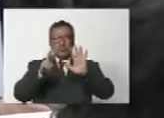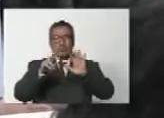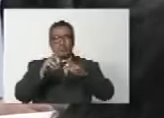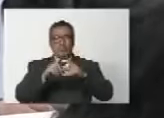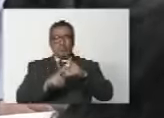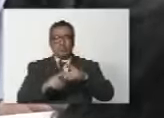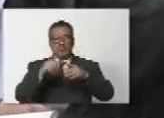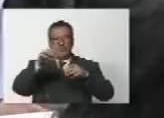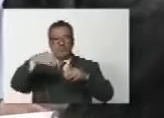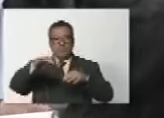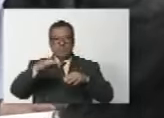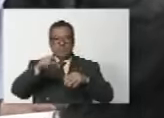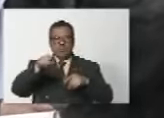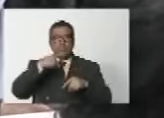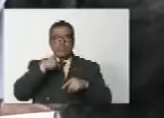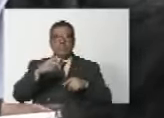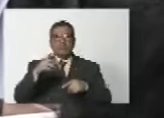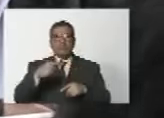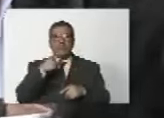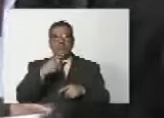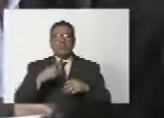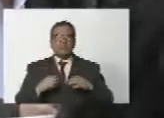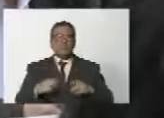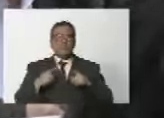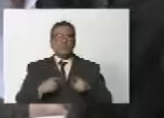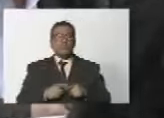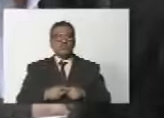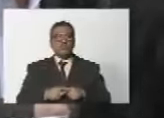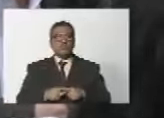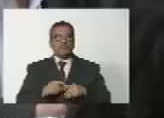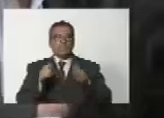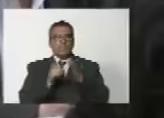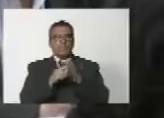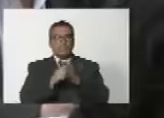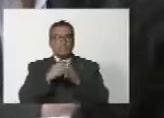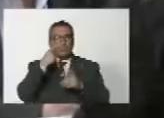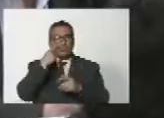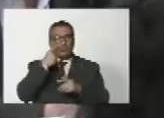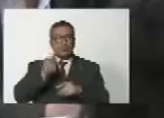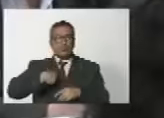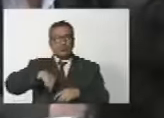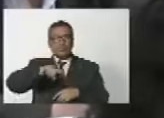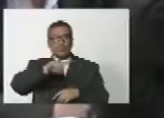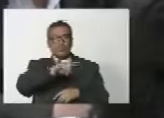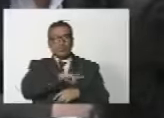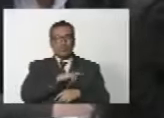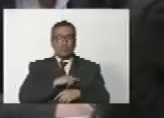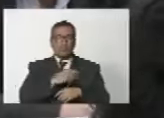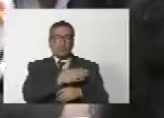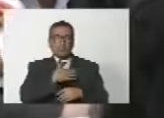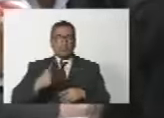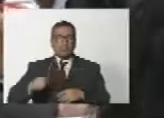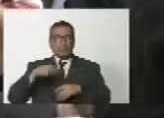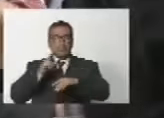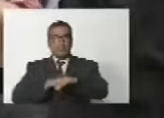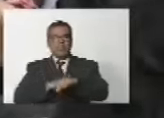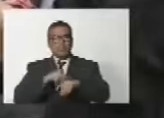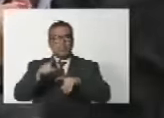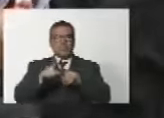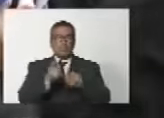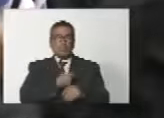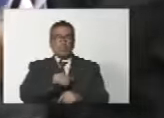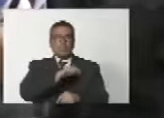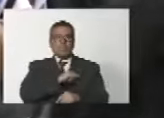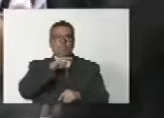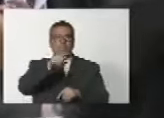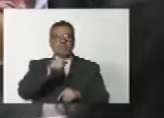17 páginas, que por cierto les debo decir, en este momento está en sintonía nuestra querida doctora desde Madrid,